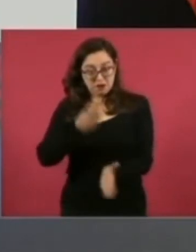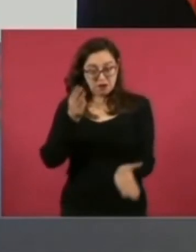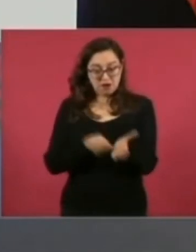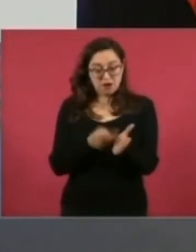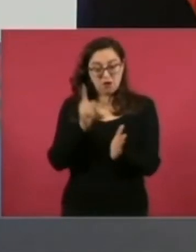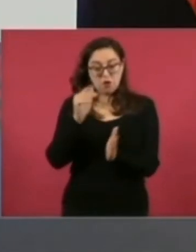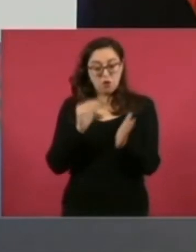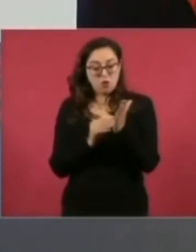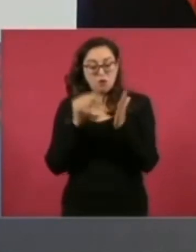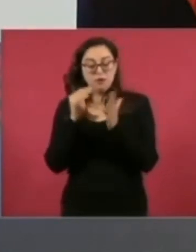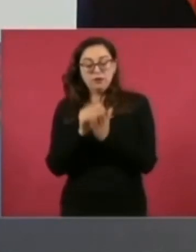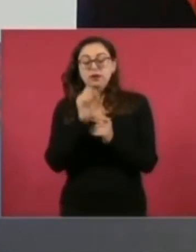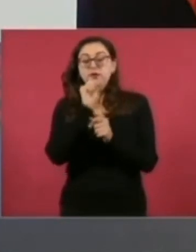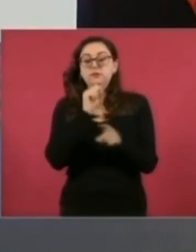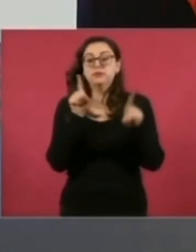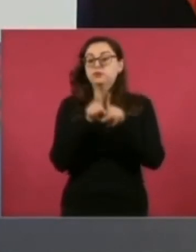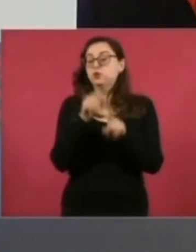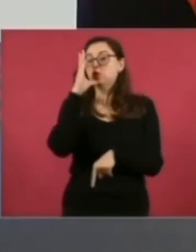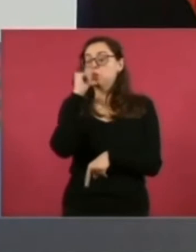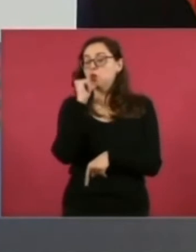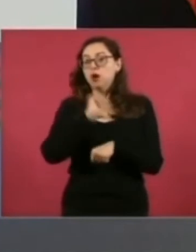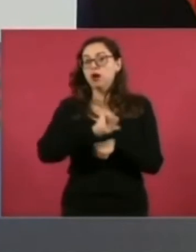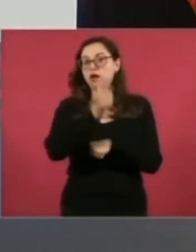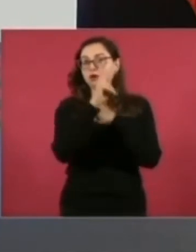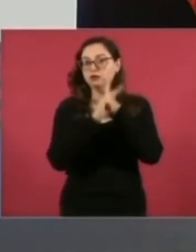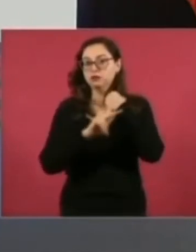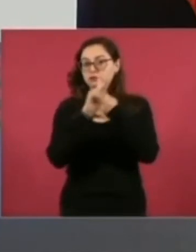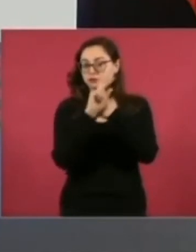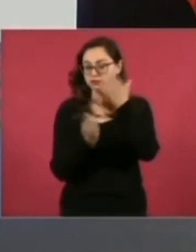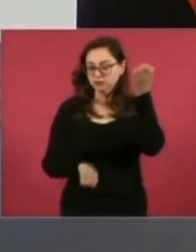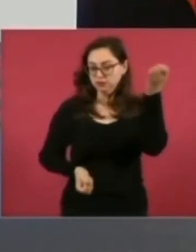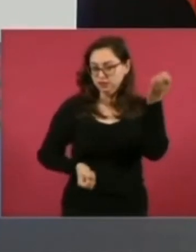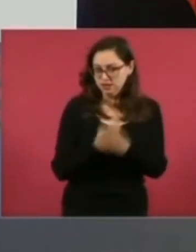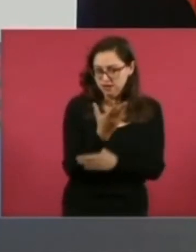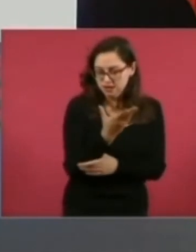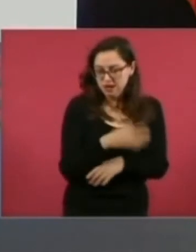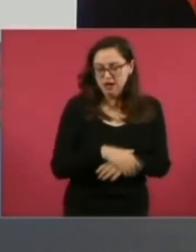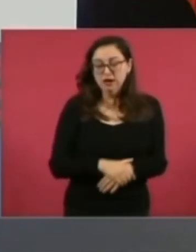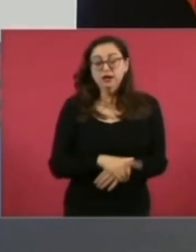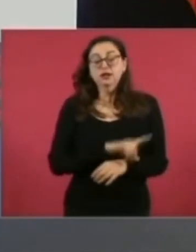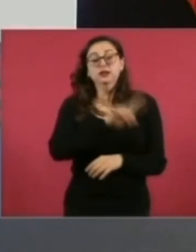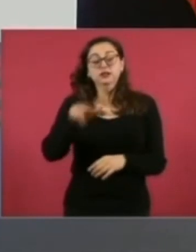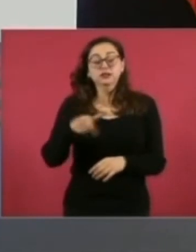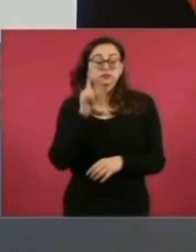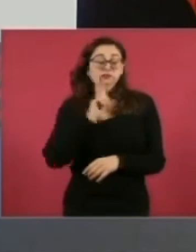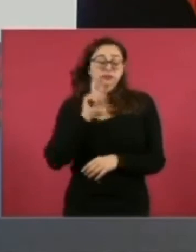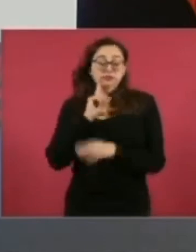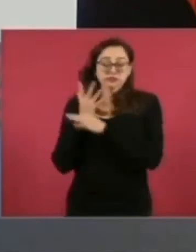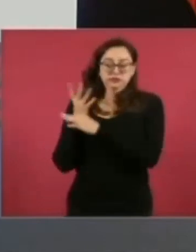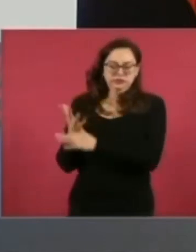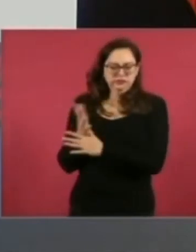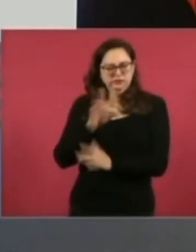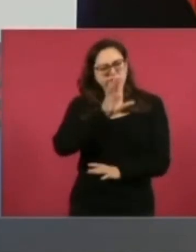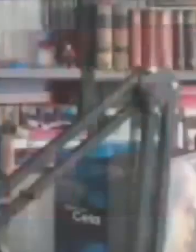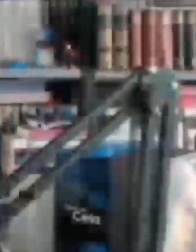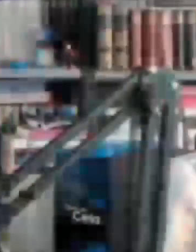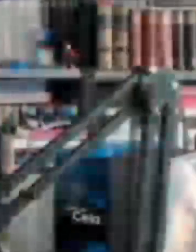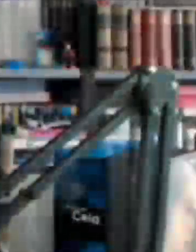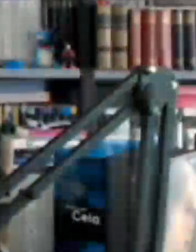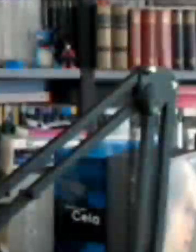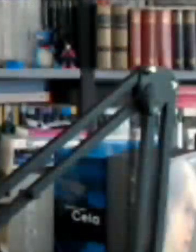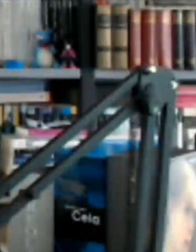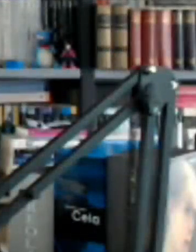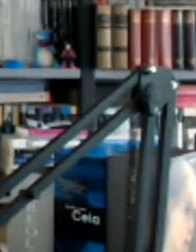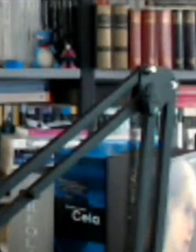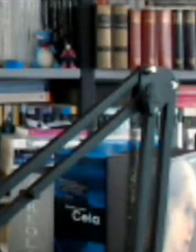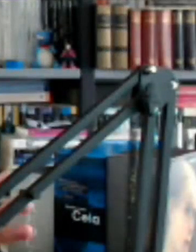La pregunta es, y es una pregunta que taladra, ¿quién es? ¿Qué ha hecho la jueza Alejandra Domínguez?